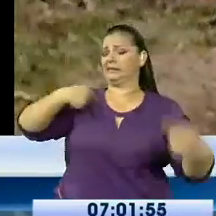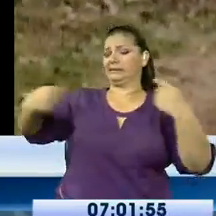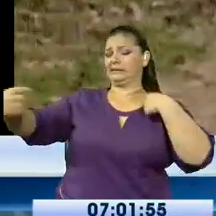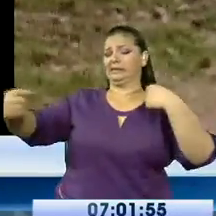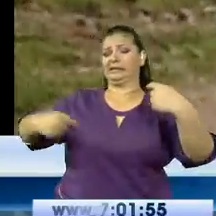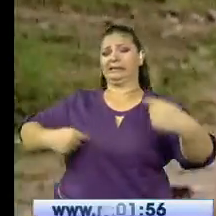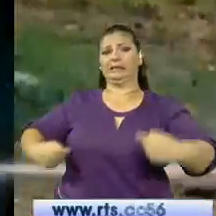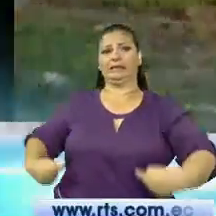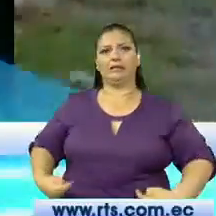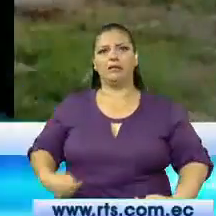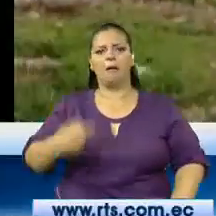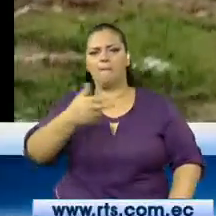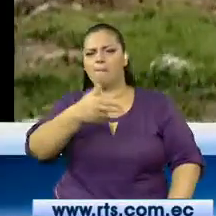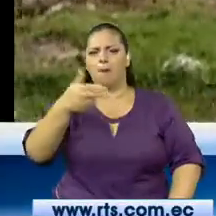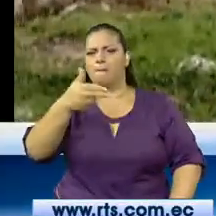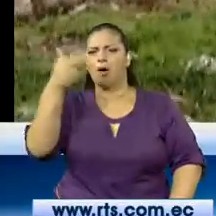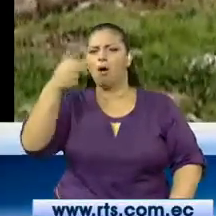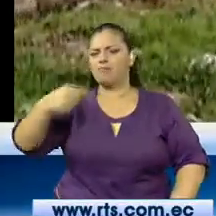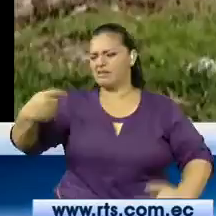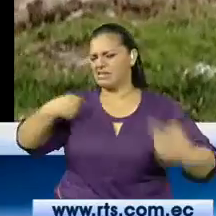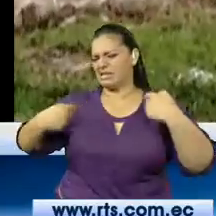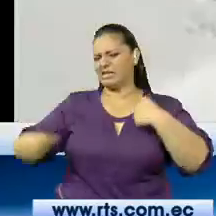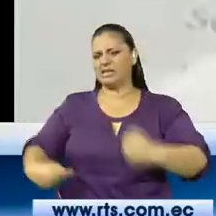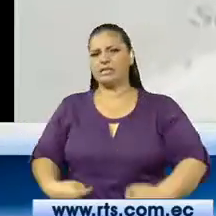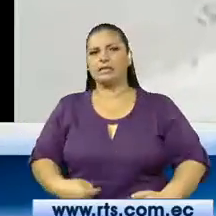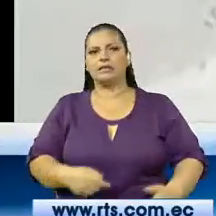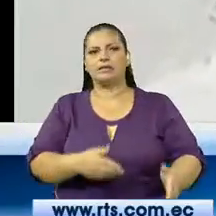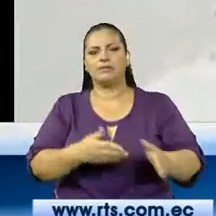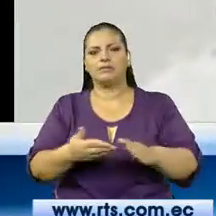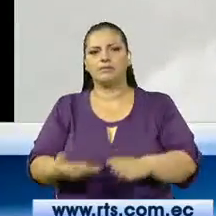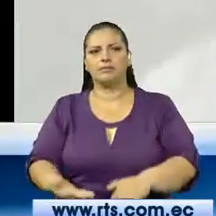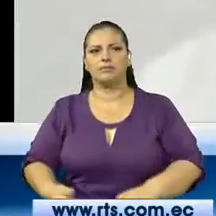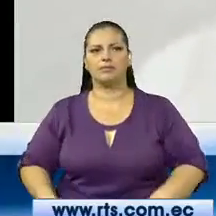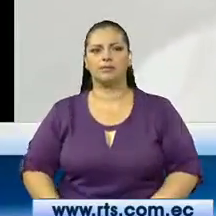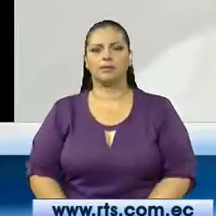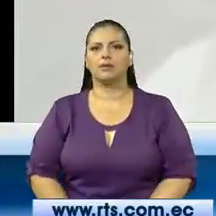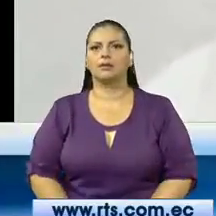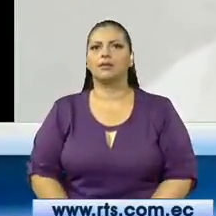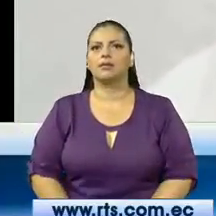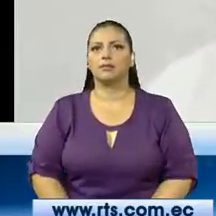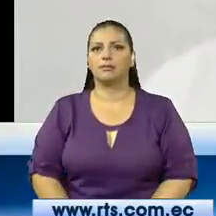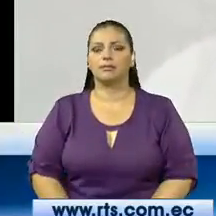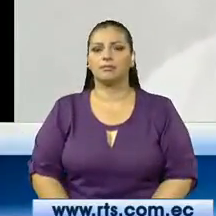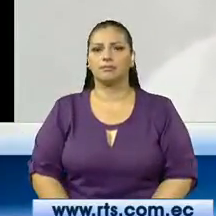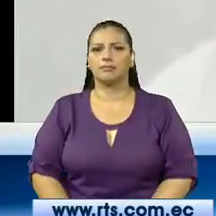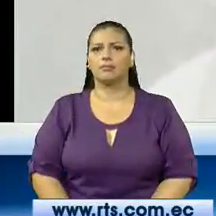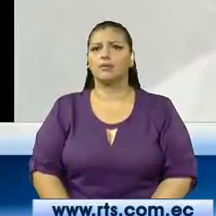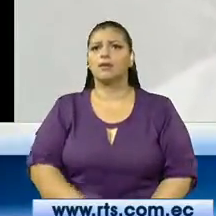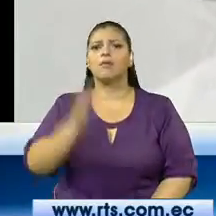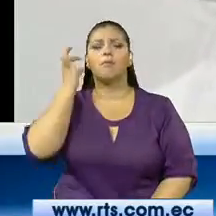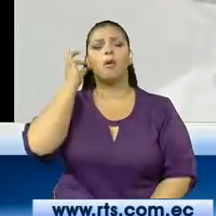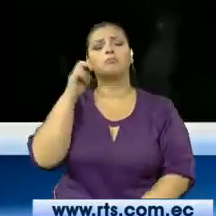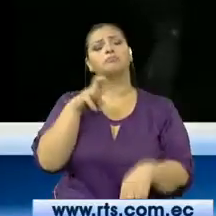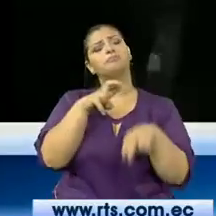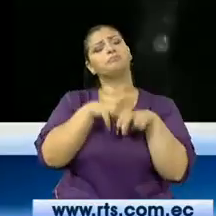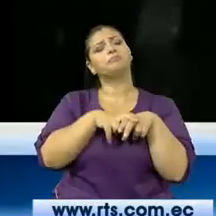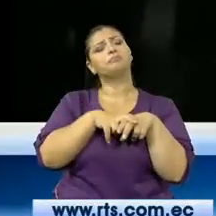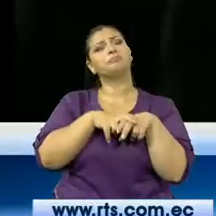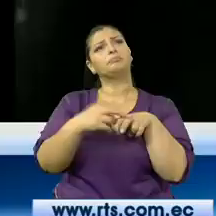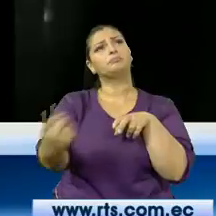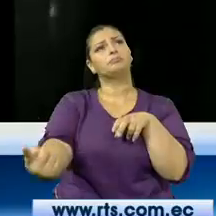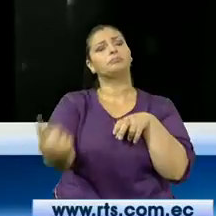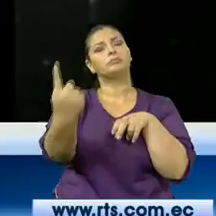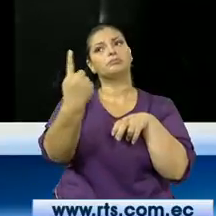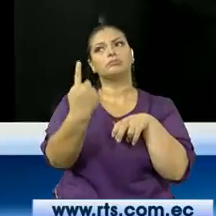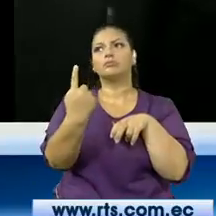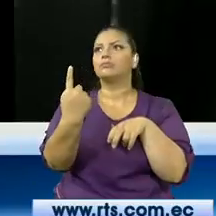se encontraron indicios balísticos en la escena del crimen. No dieron opción a nada, sentadita ahí mismo donde estaba la dejaron. Allegados a la